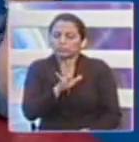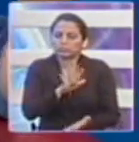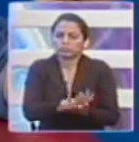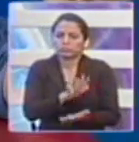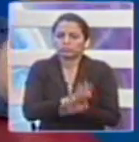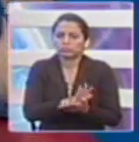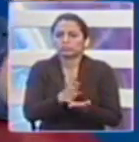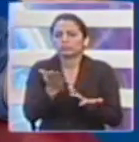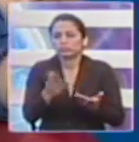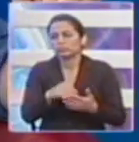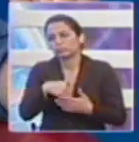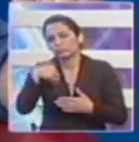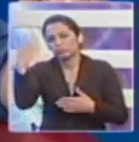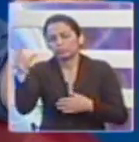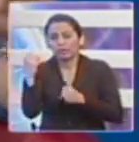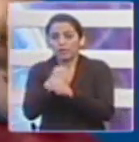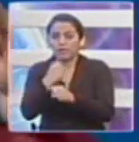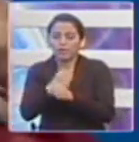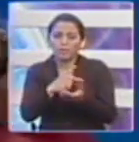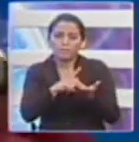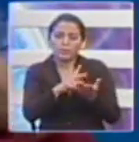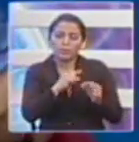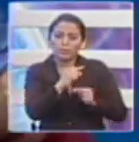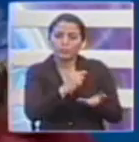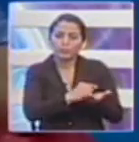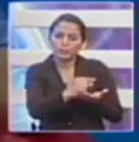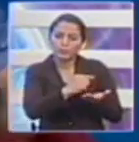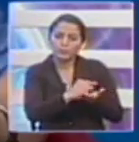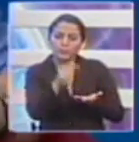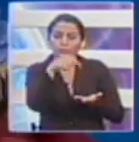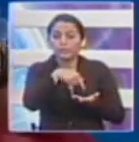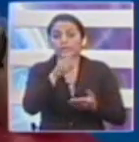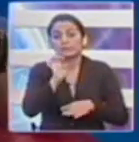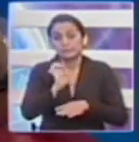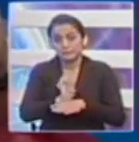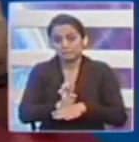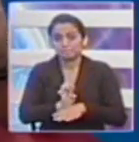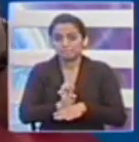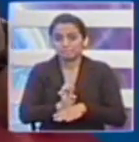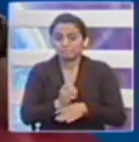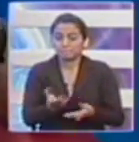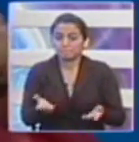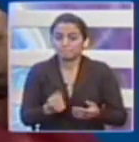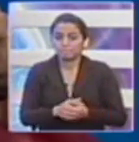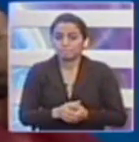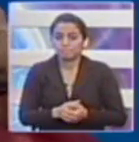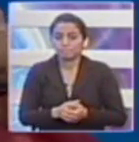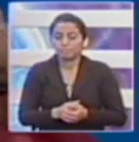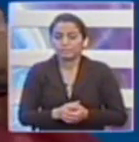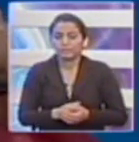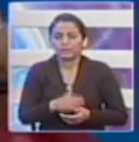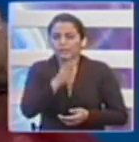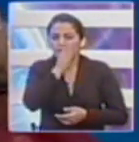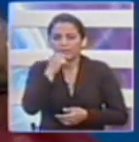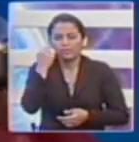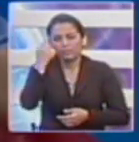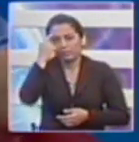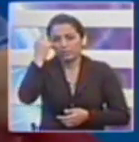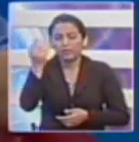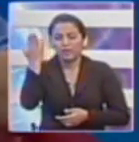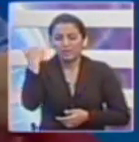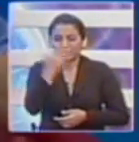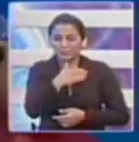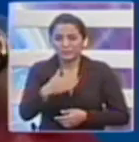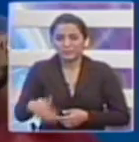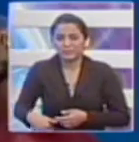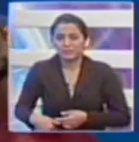no gastarnos nuestros pocos ahorros, porque en esos mal llamados retornos que el presidente Correa hizo a los migrantes, no hizo